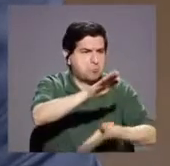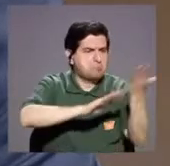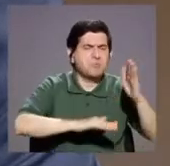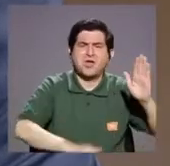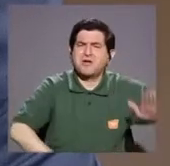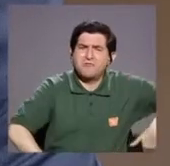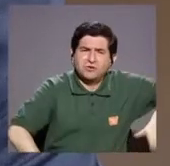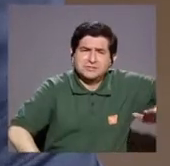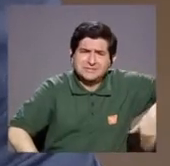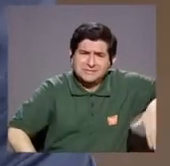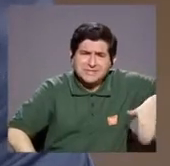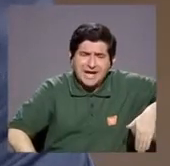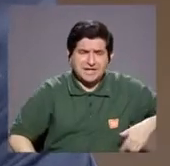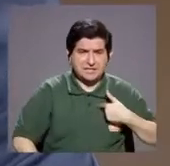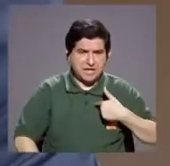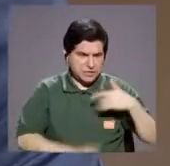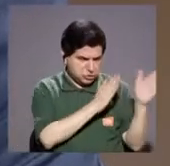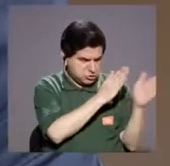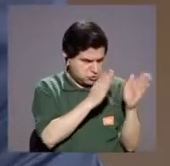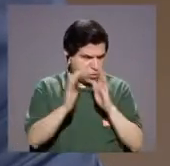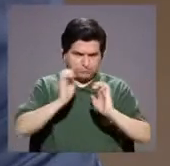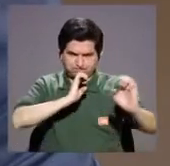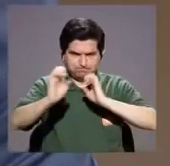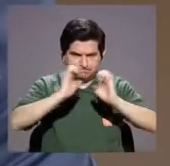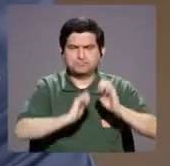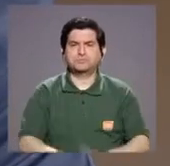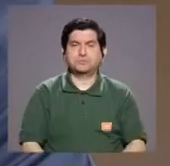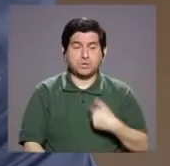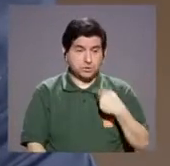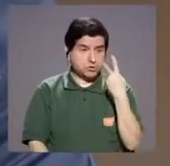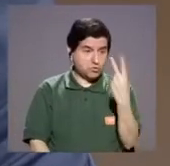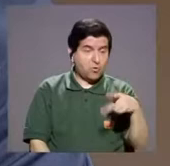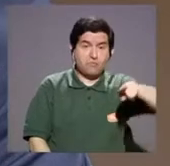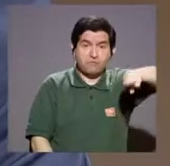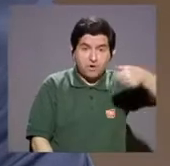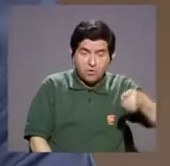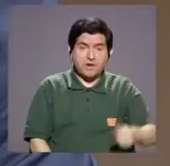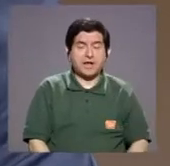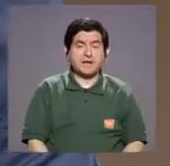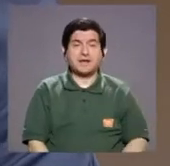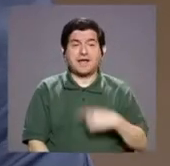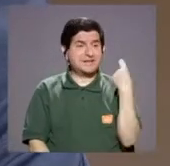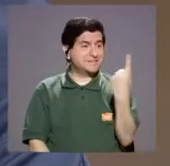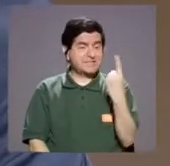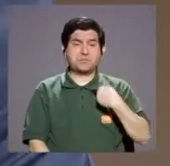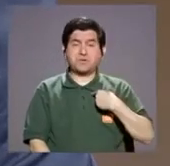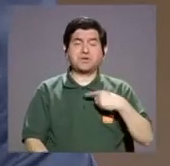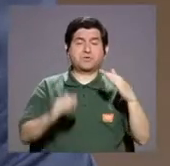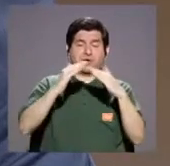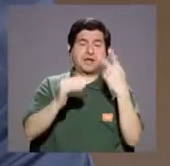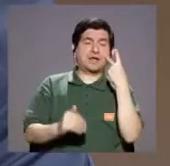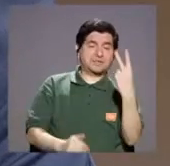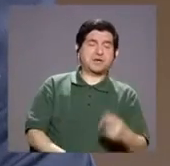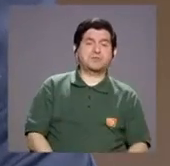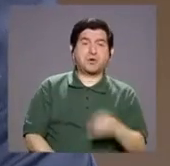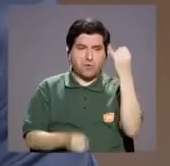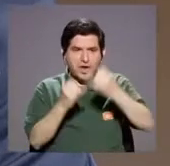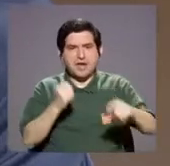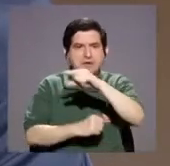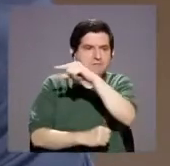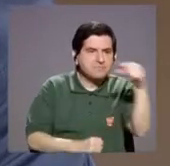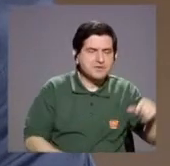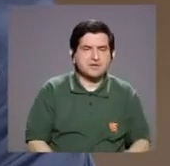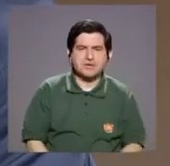que no preparó una entrevista que no veo el canal durante todo el tiempo yo llego a mi casa y veo el canal los fines de semana lo veo